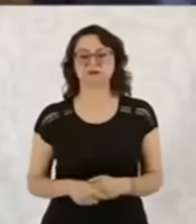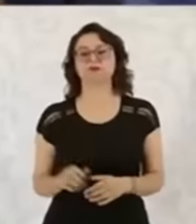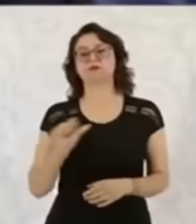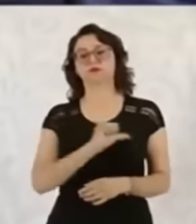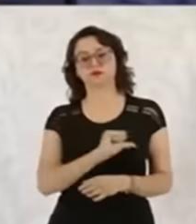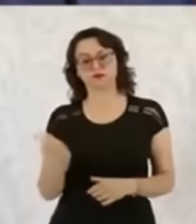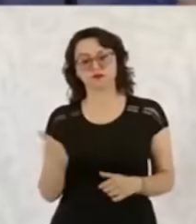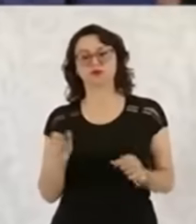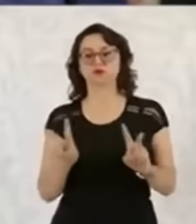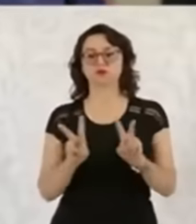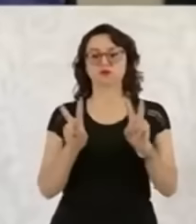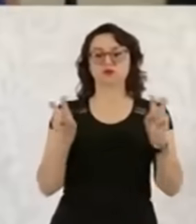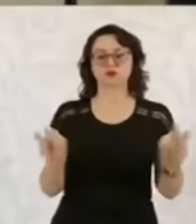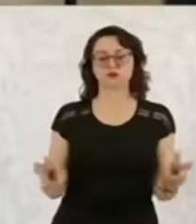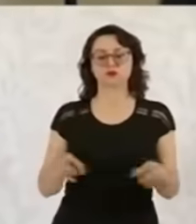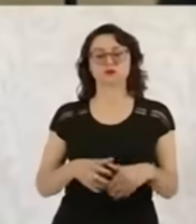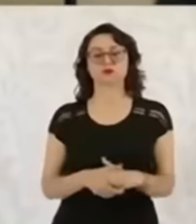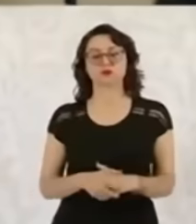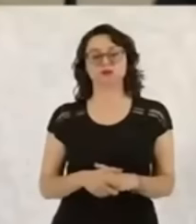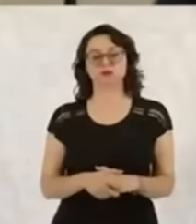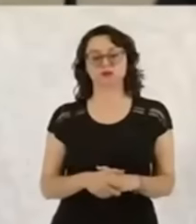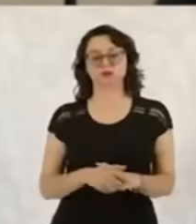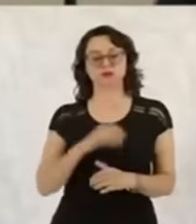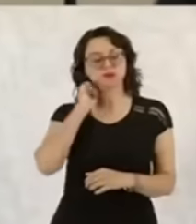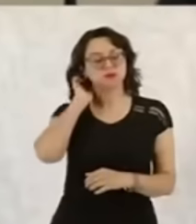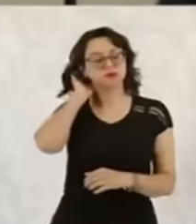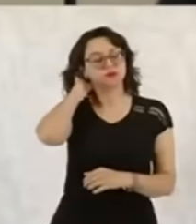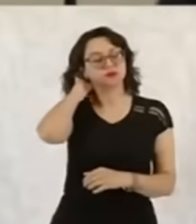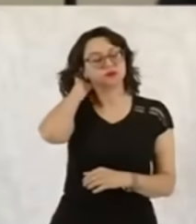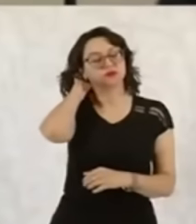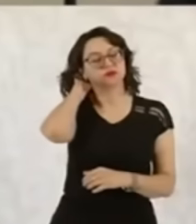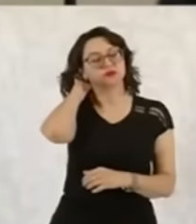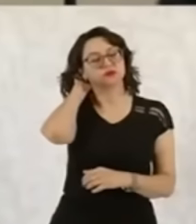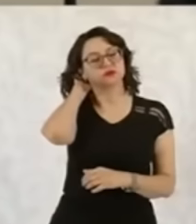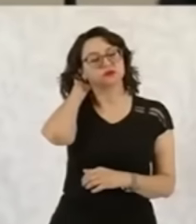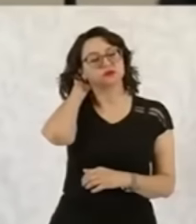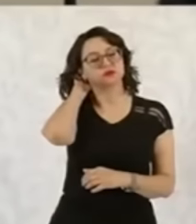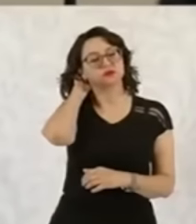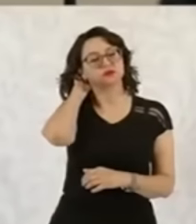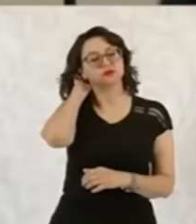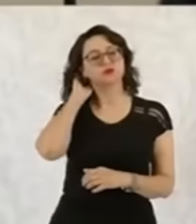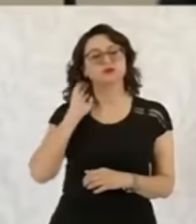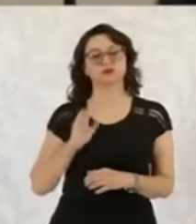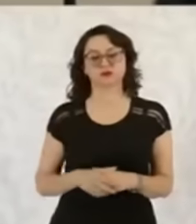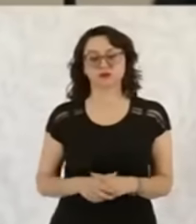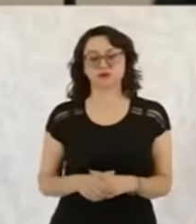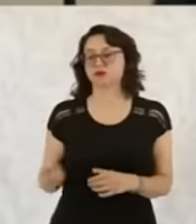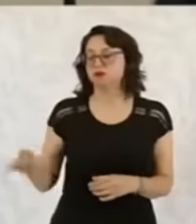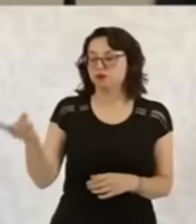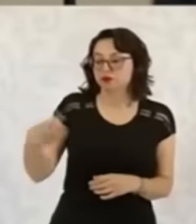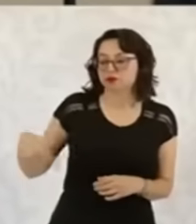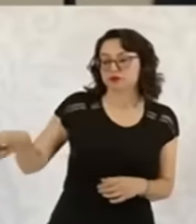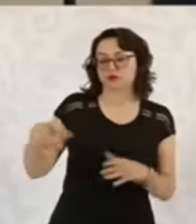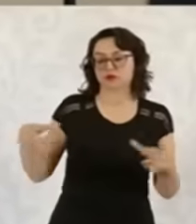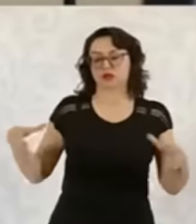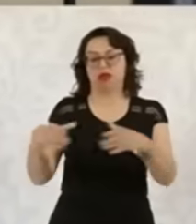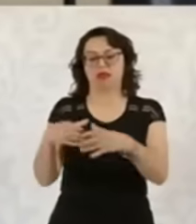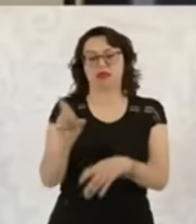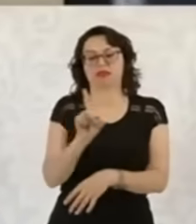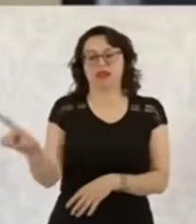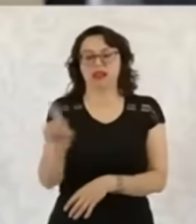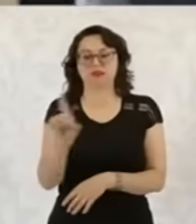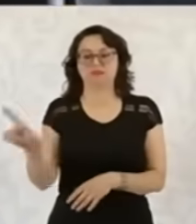Presidenta, acerca de este reciclaje que se hace del expresidente Ernesto Zedillo por parte de la